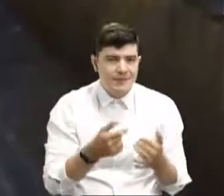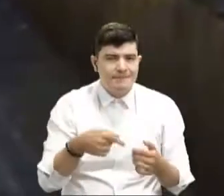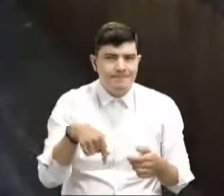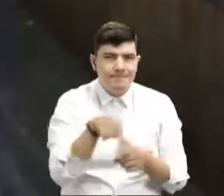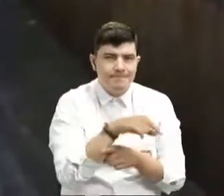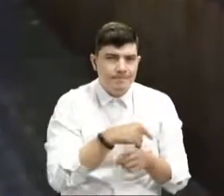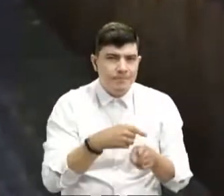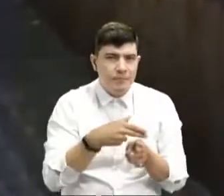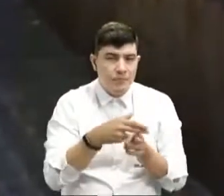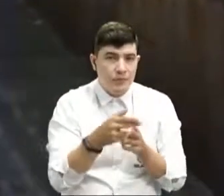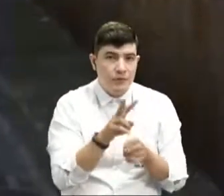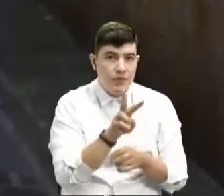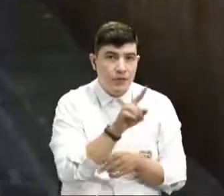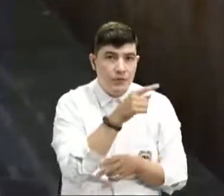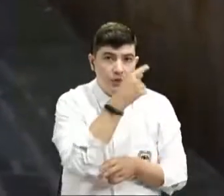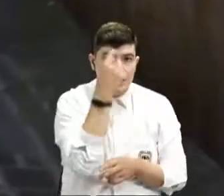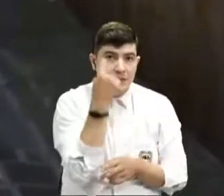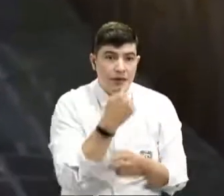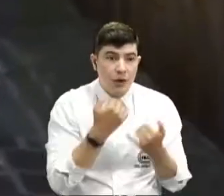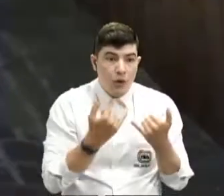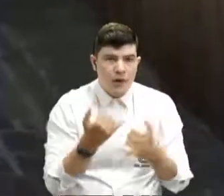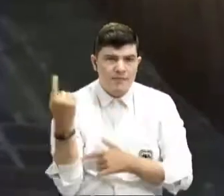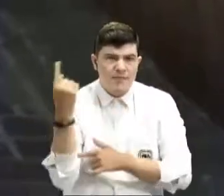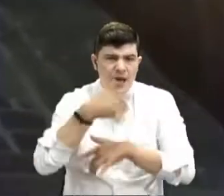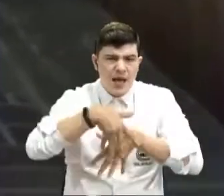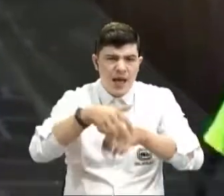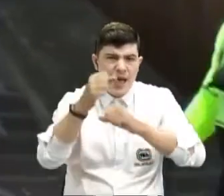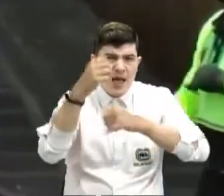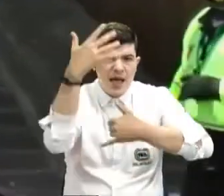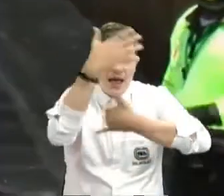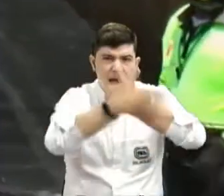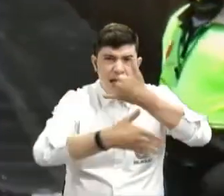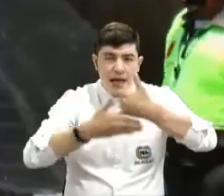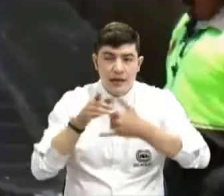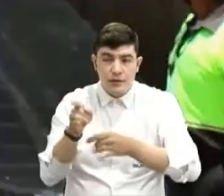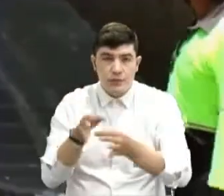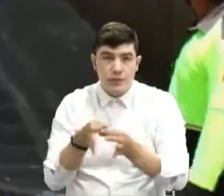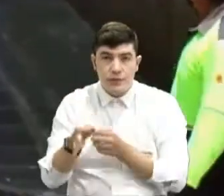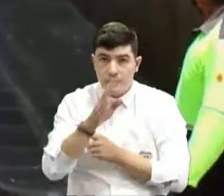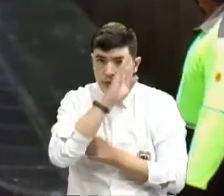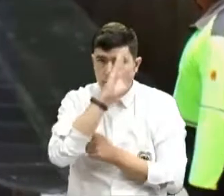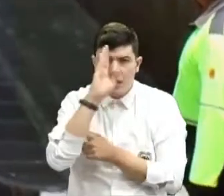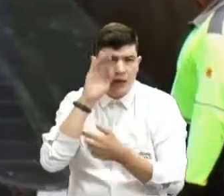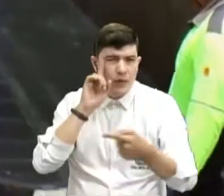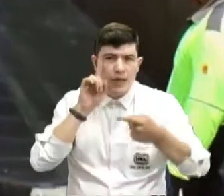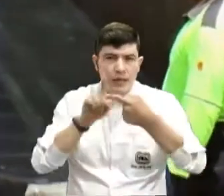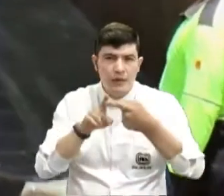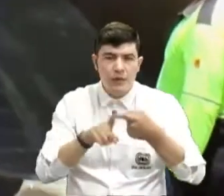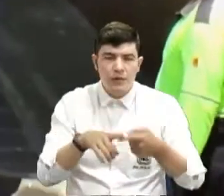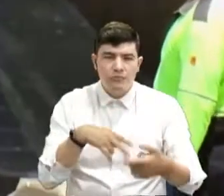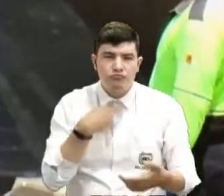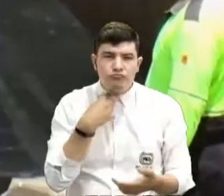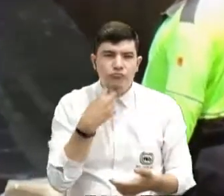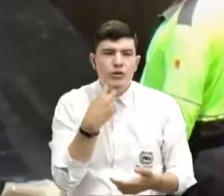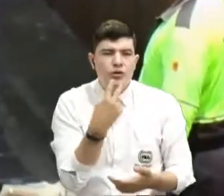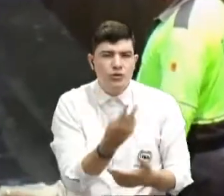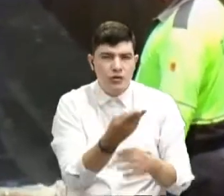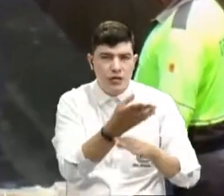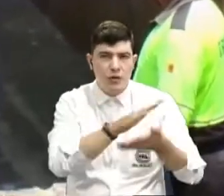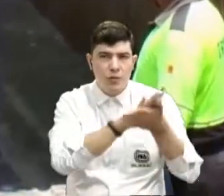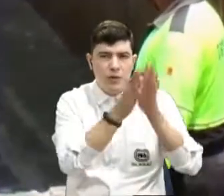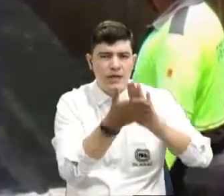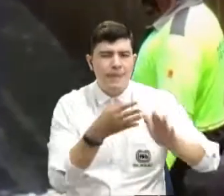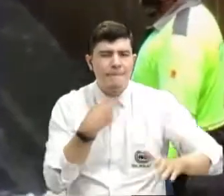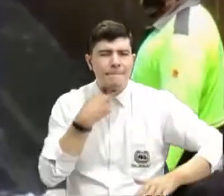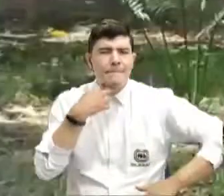de este 21 de septiembre, en San Gil también resaltaron que la caravana buscaba alzar la voz por la construcción del hospital regional y la